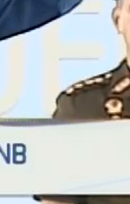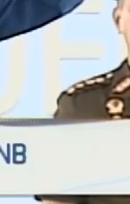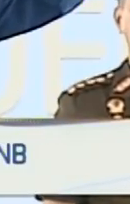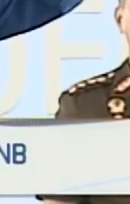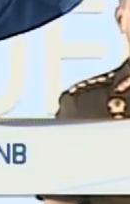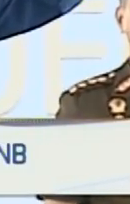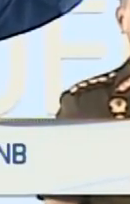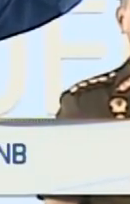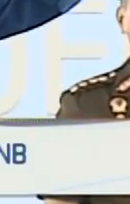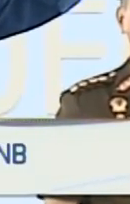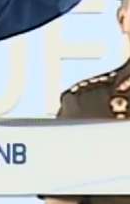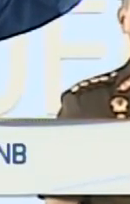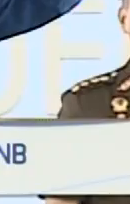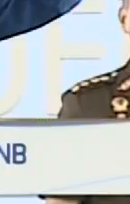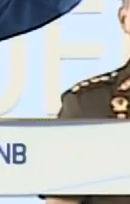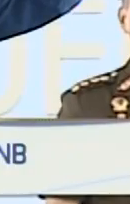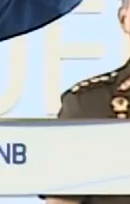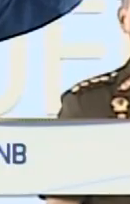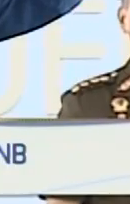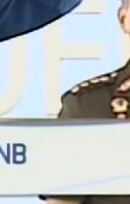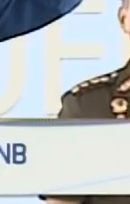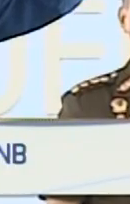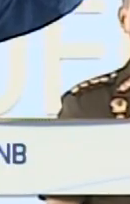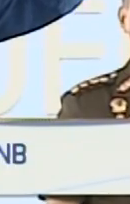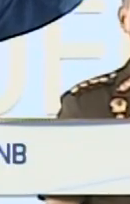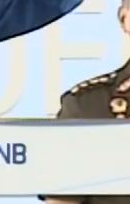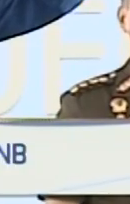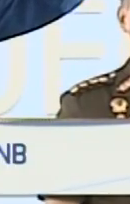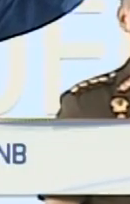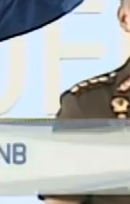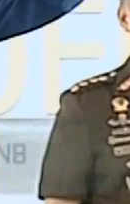de la Universidad Nacional Experimental